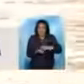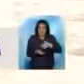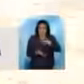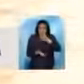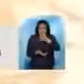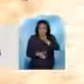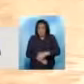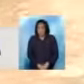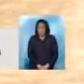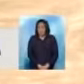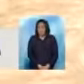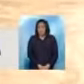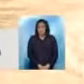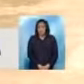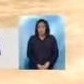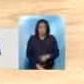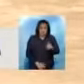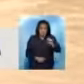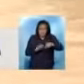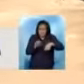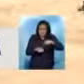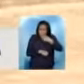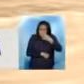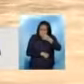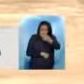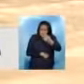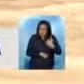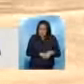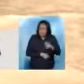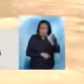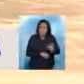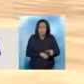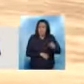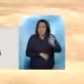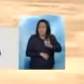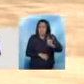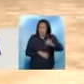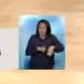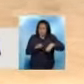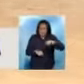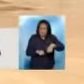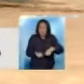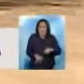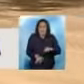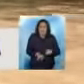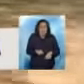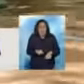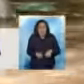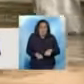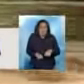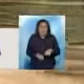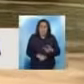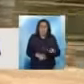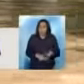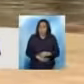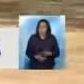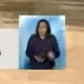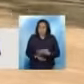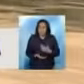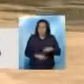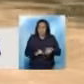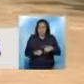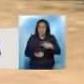agua se ha acumulado, ¿no? Y la bicicleta, mire, este señor que está utilizando su bicicleta intenta pedalear para cruzar de un lugar al otro sin tener que